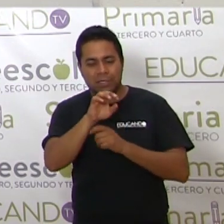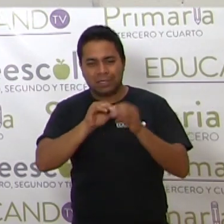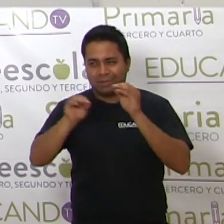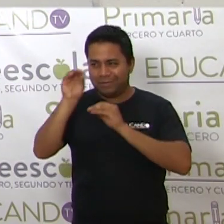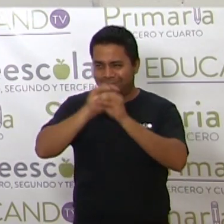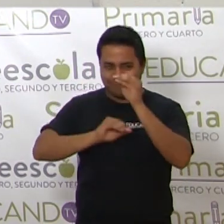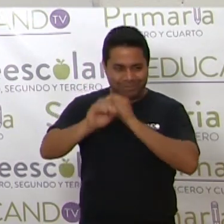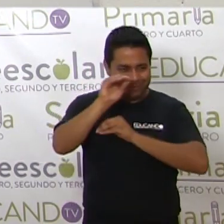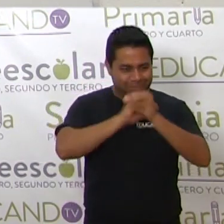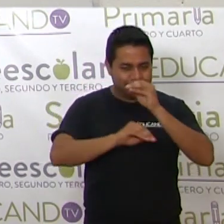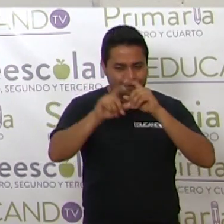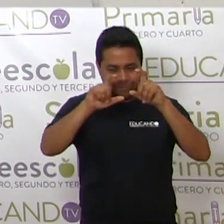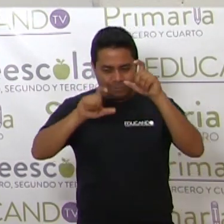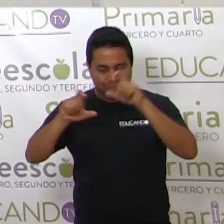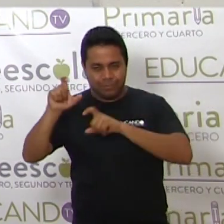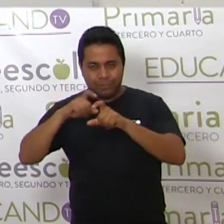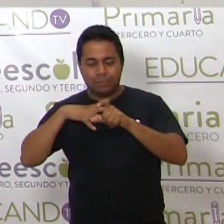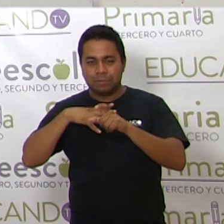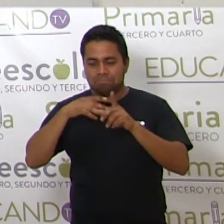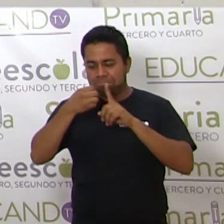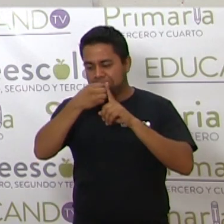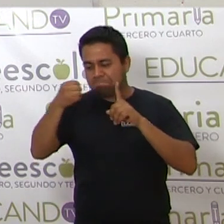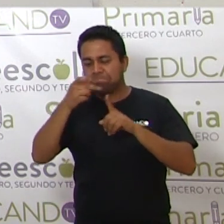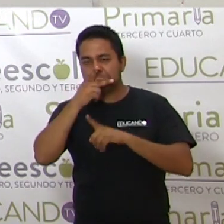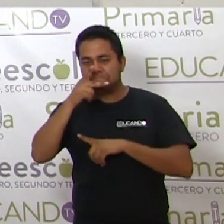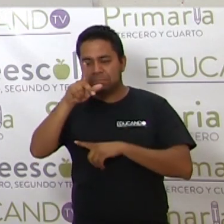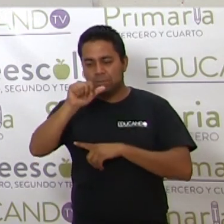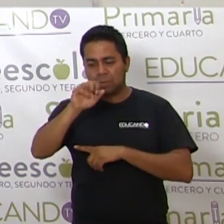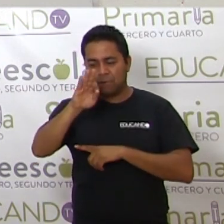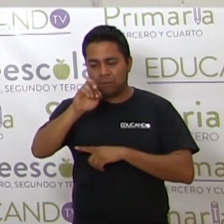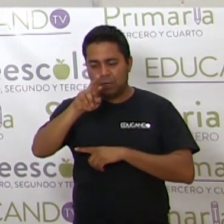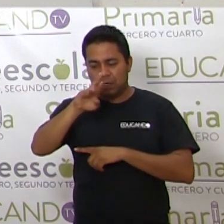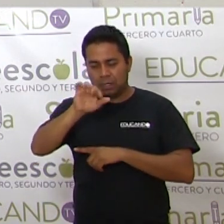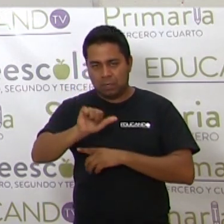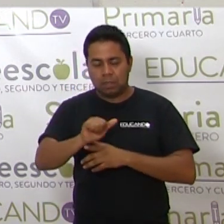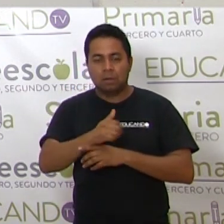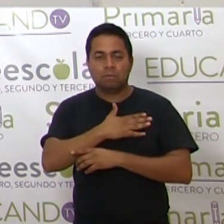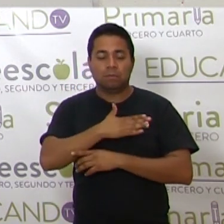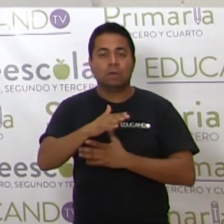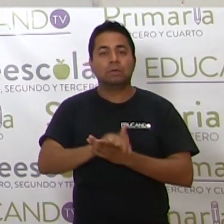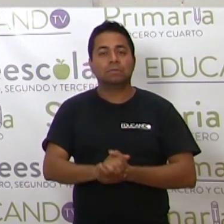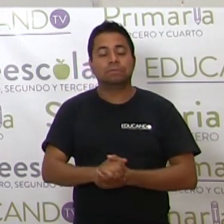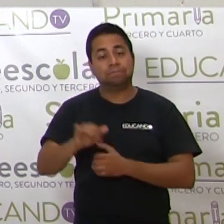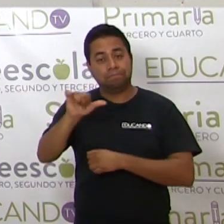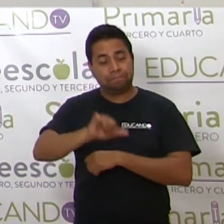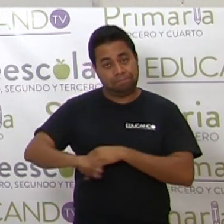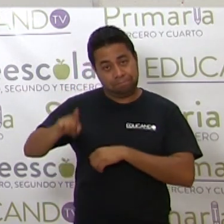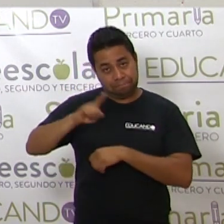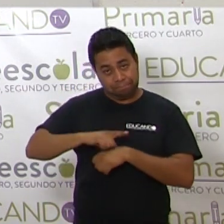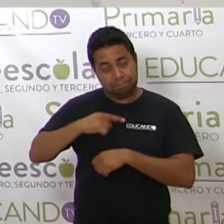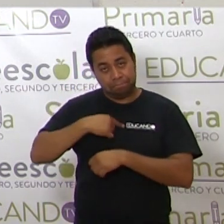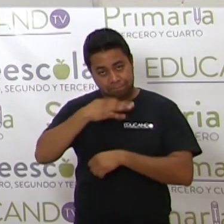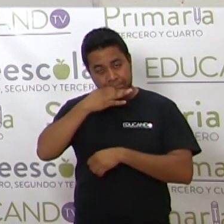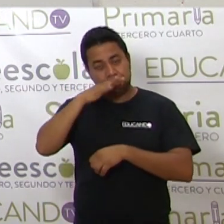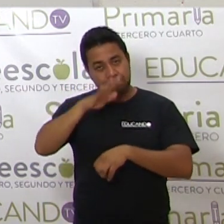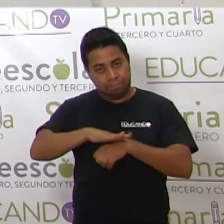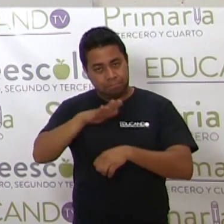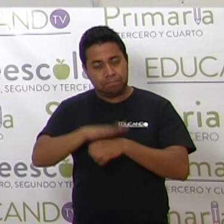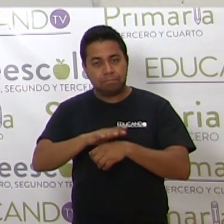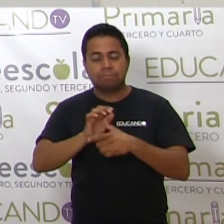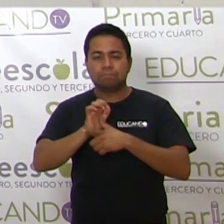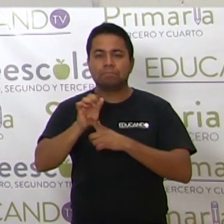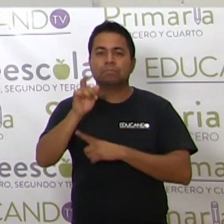la la frase la feria así es pues bueno el día de hoy te quiero recordar entonces